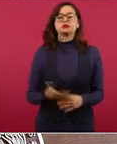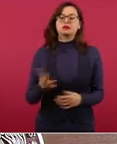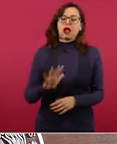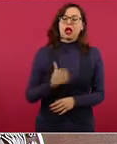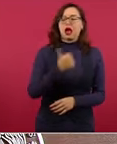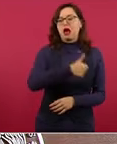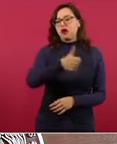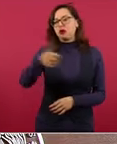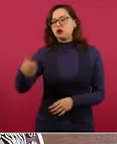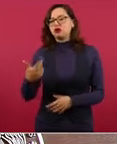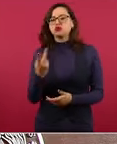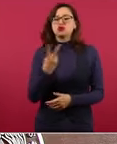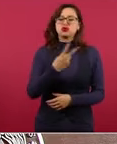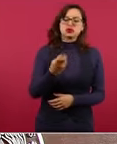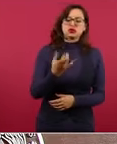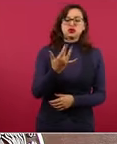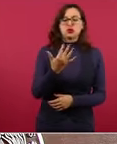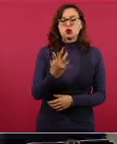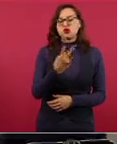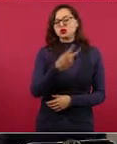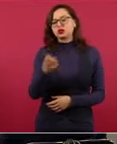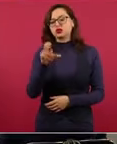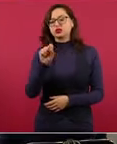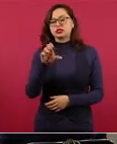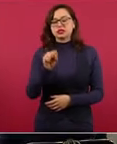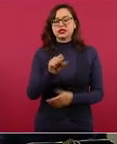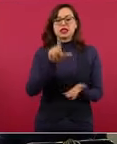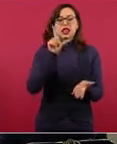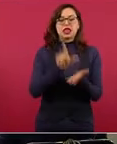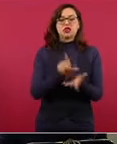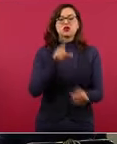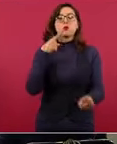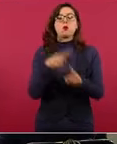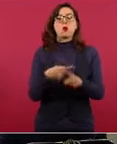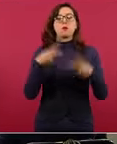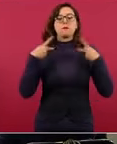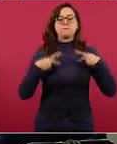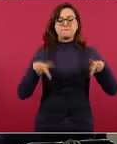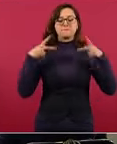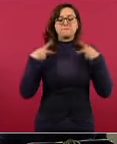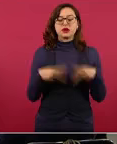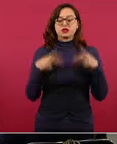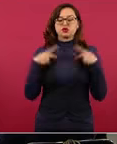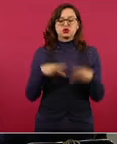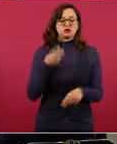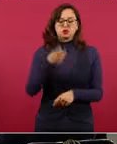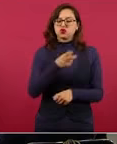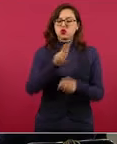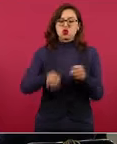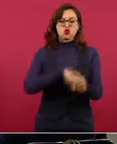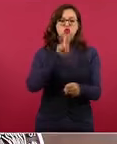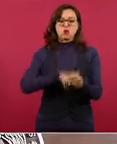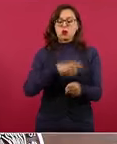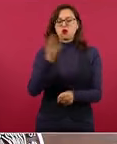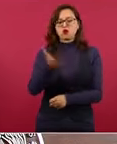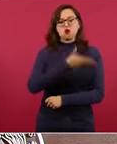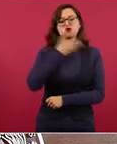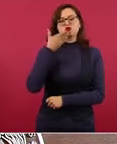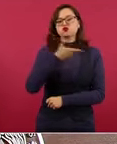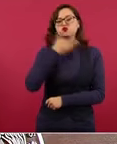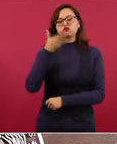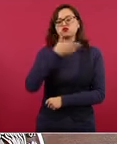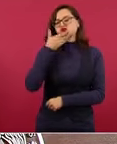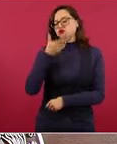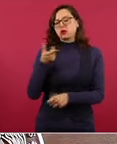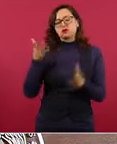250 y 260 litros por habitante por día estamos dentro de lo que se recomienda en las normas